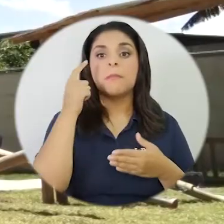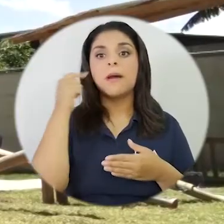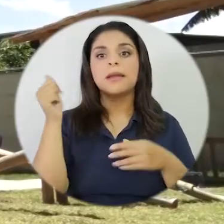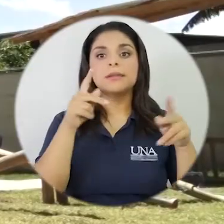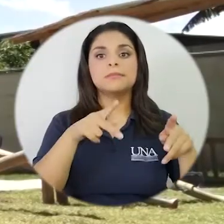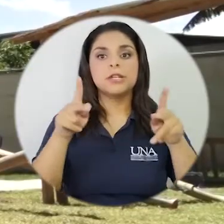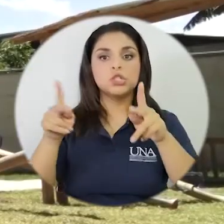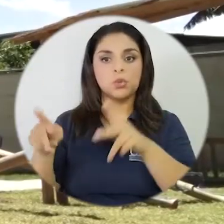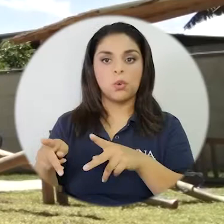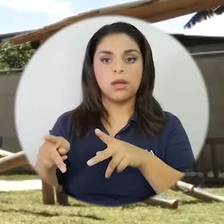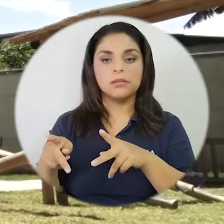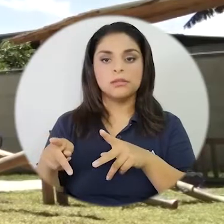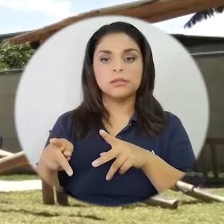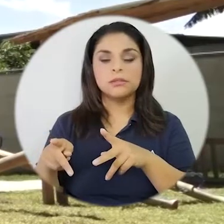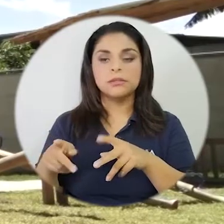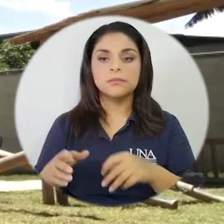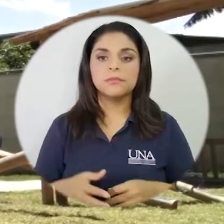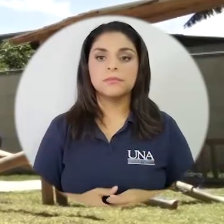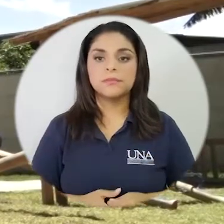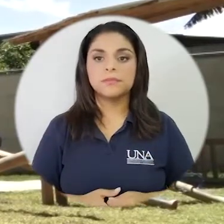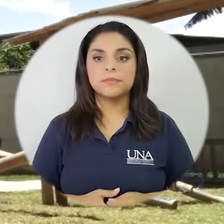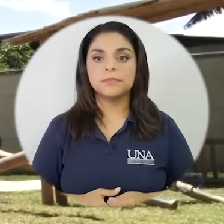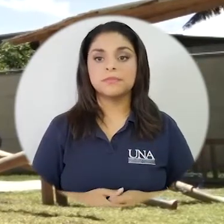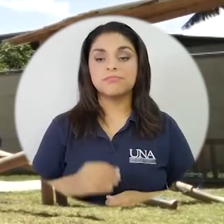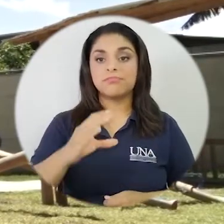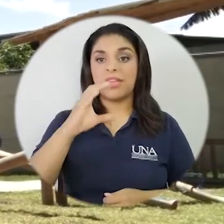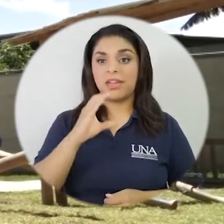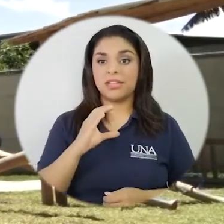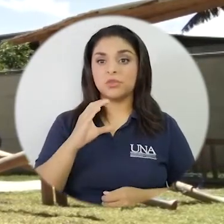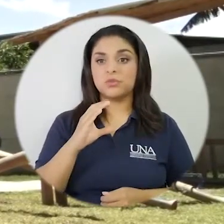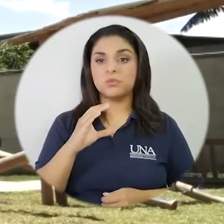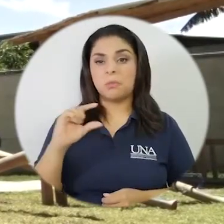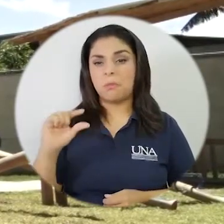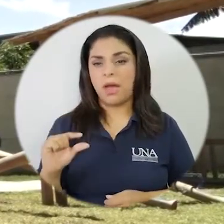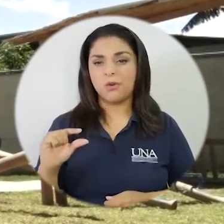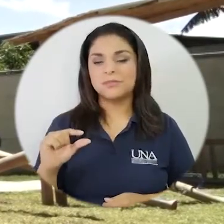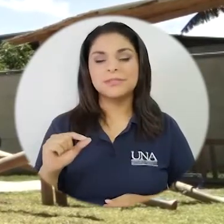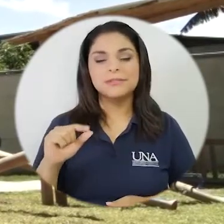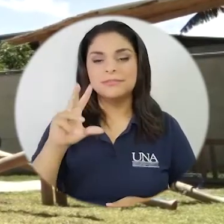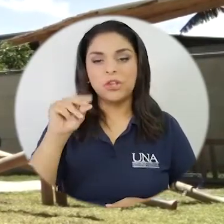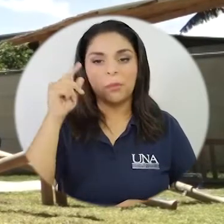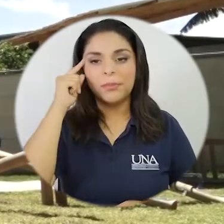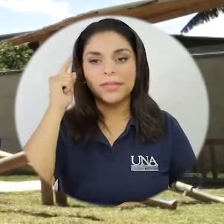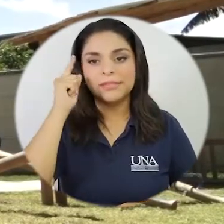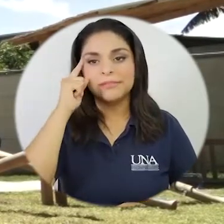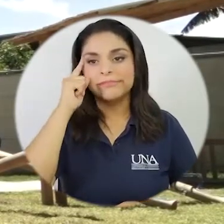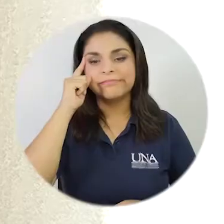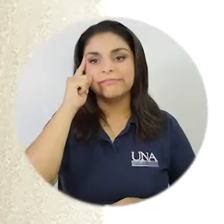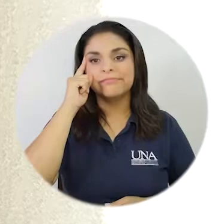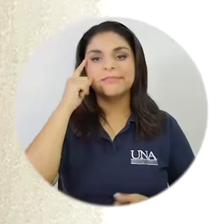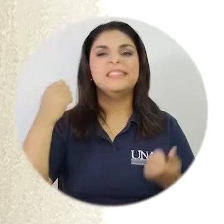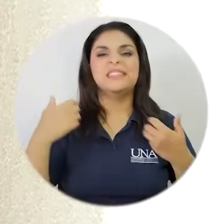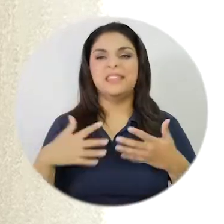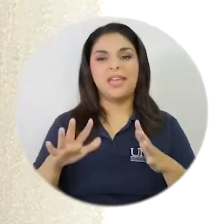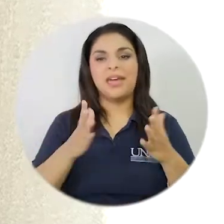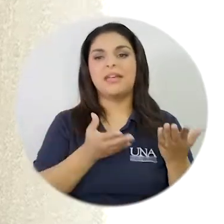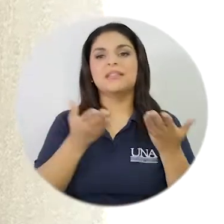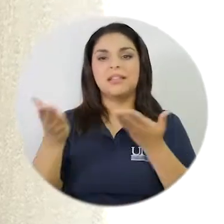para las personas de ingresos bajos, eso ni lo pienses más, ni siquiera el producto está